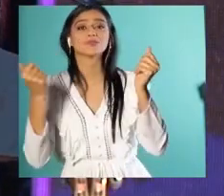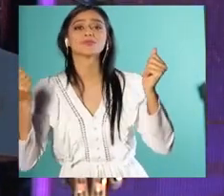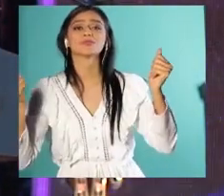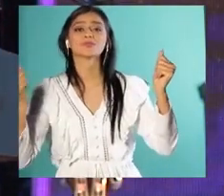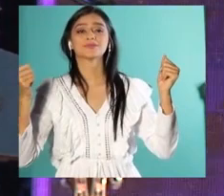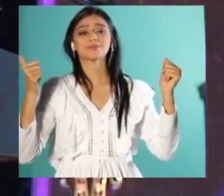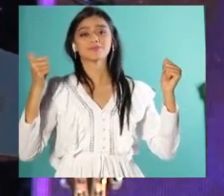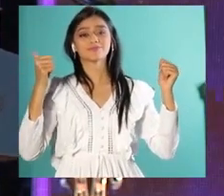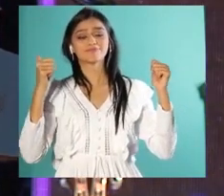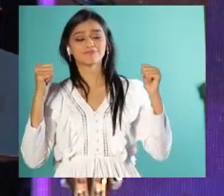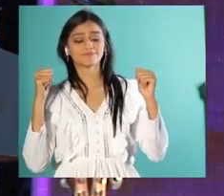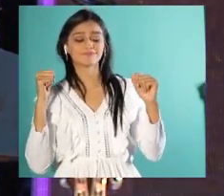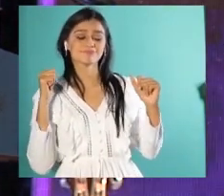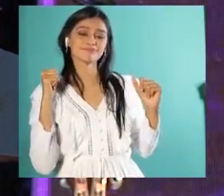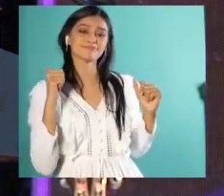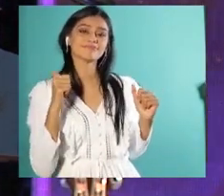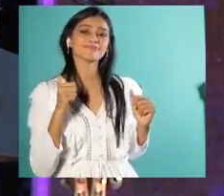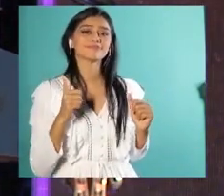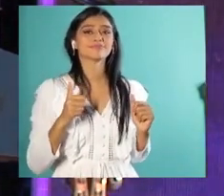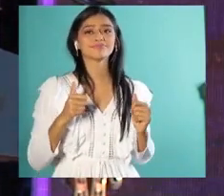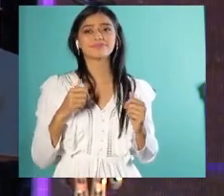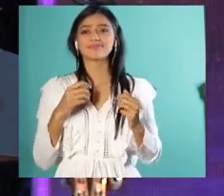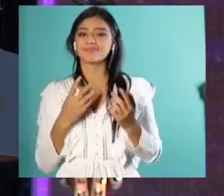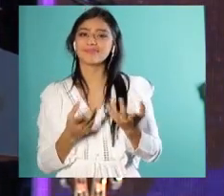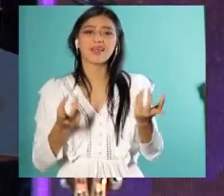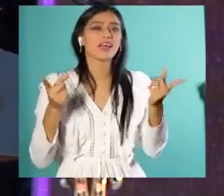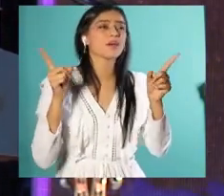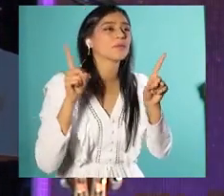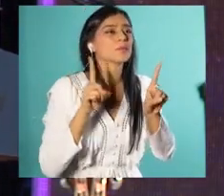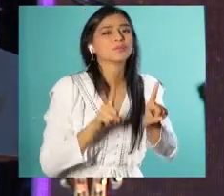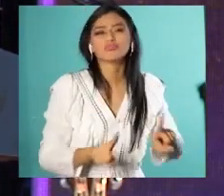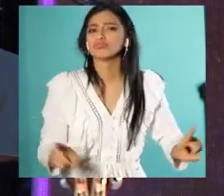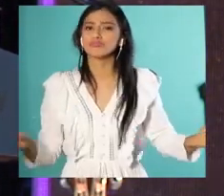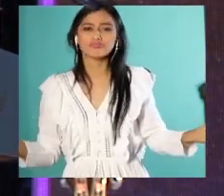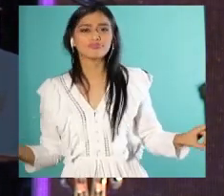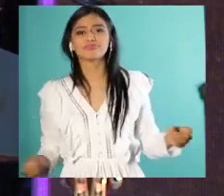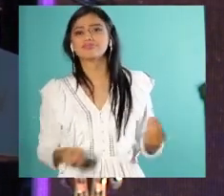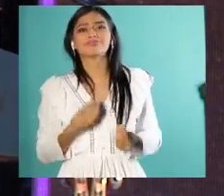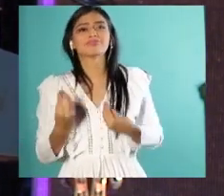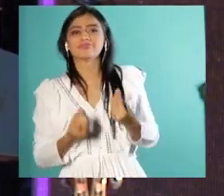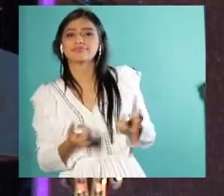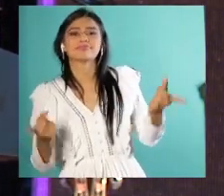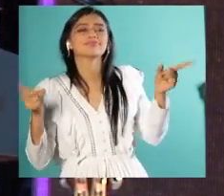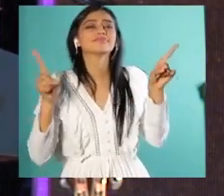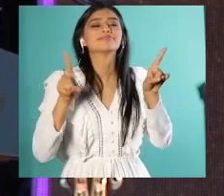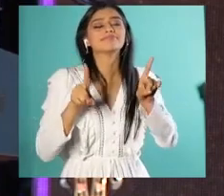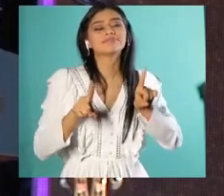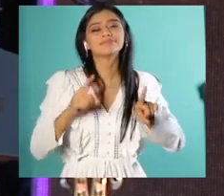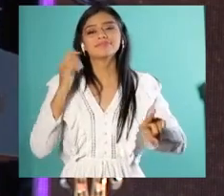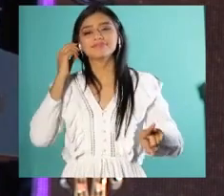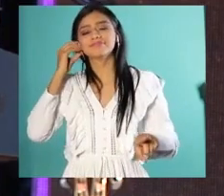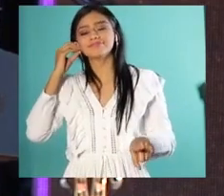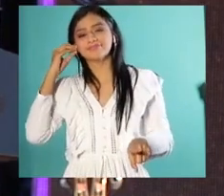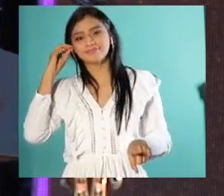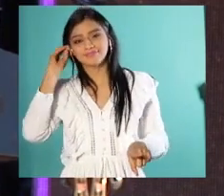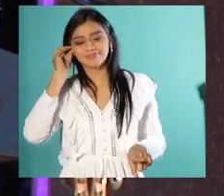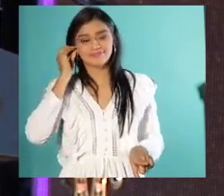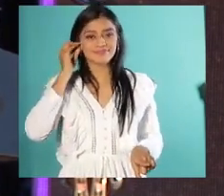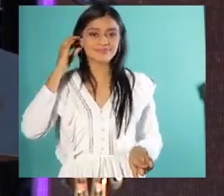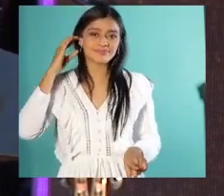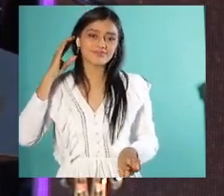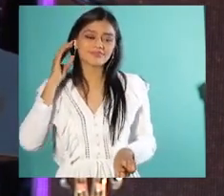luz. No te pierdas lo que puede pasar, no te pierdas lo que puede